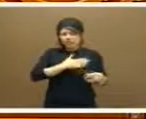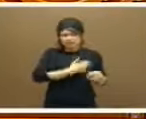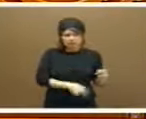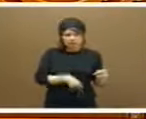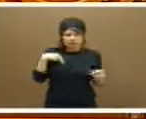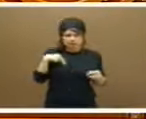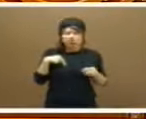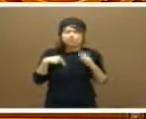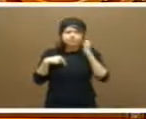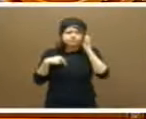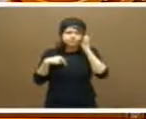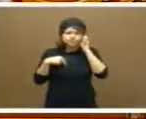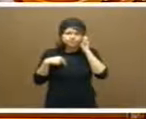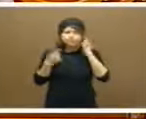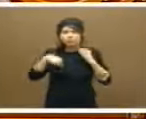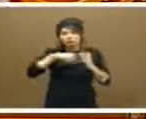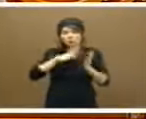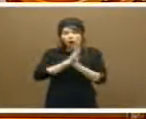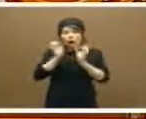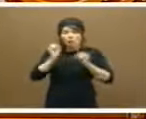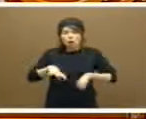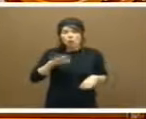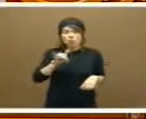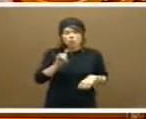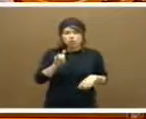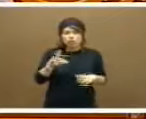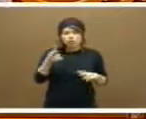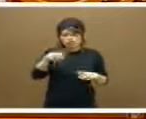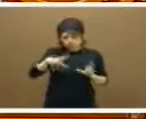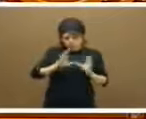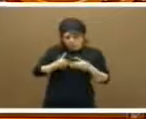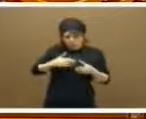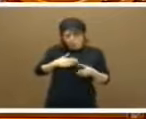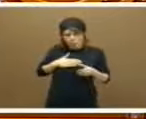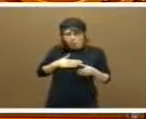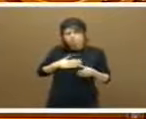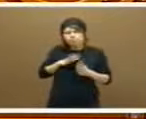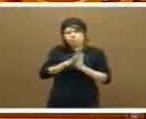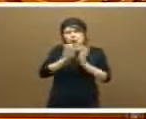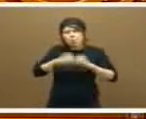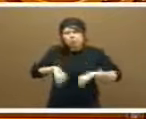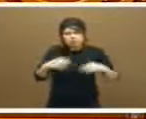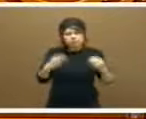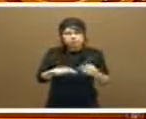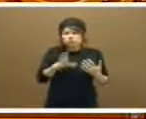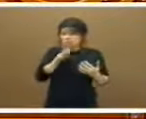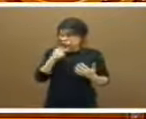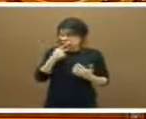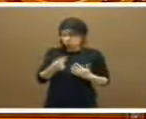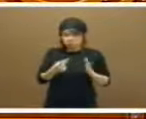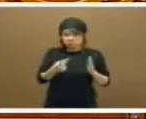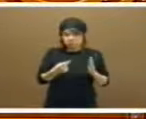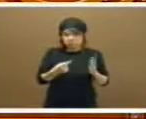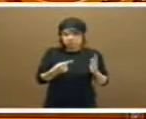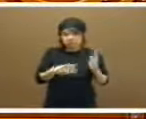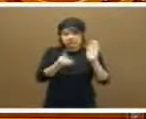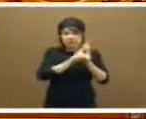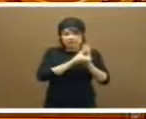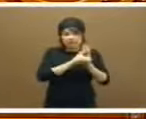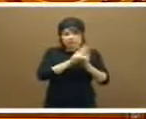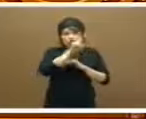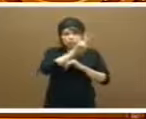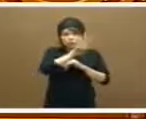general. Estamos de acuerdo. Este grupo está de acuerdo en que, y además así lo dice el decreto